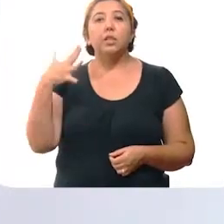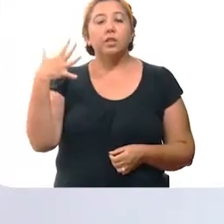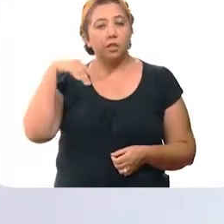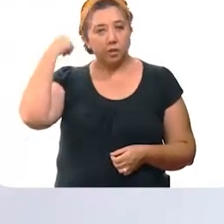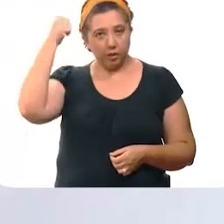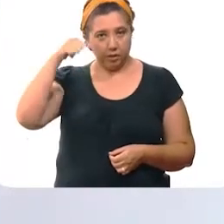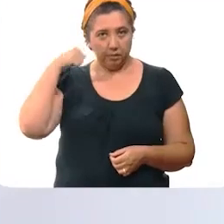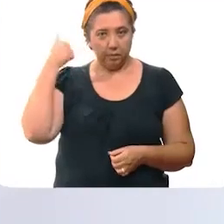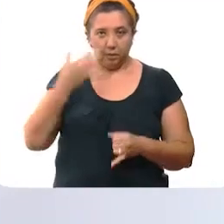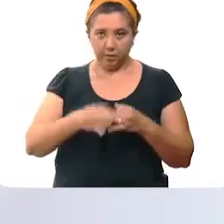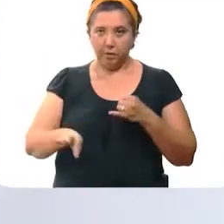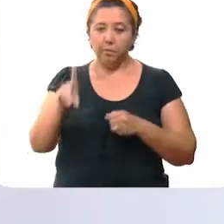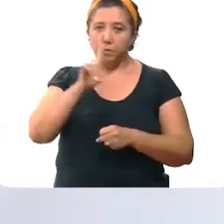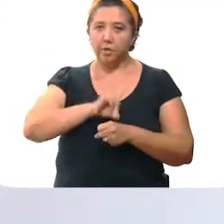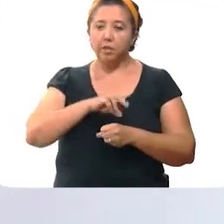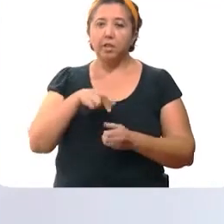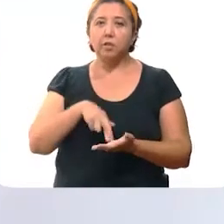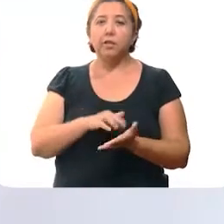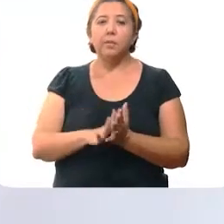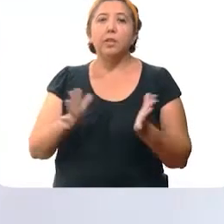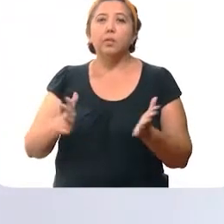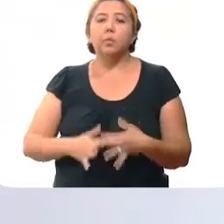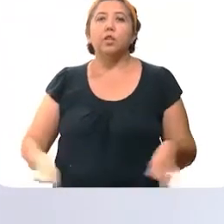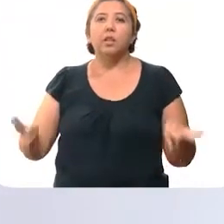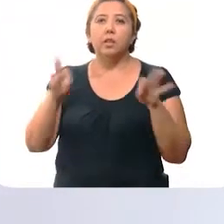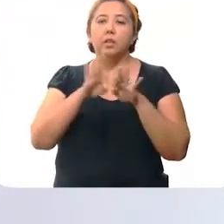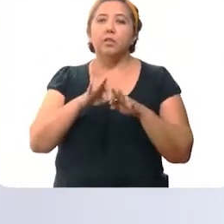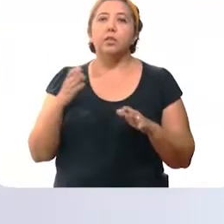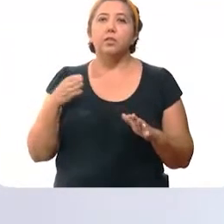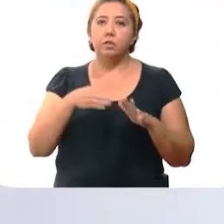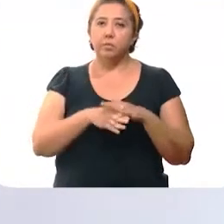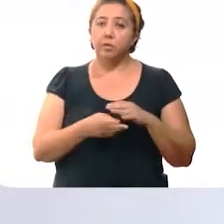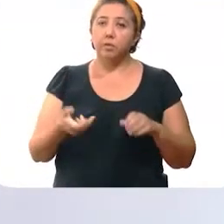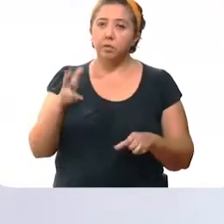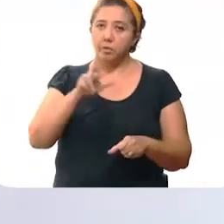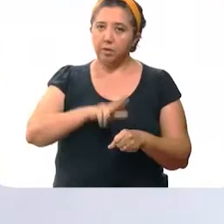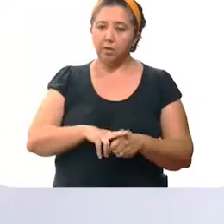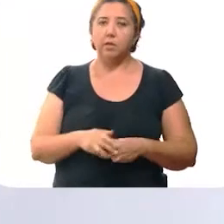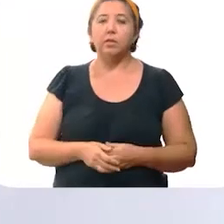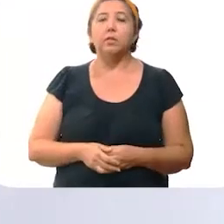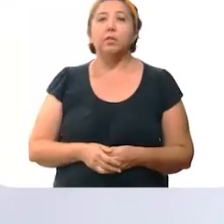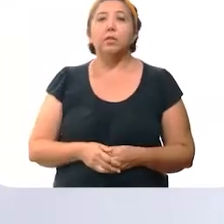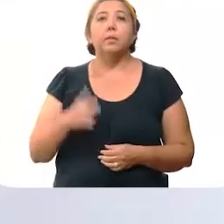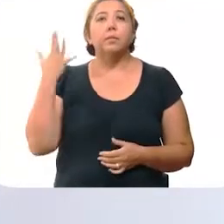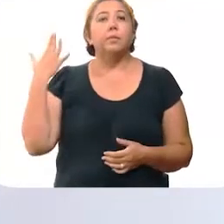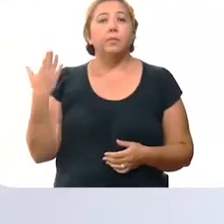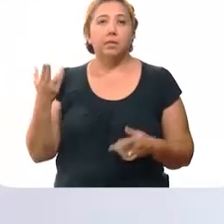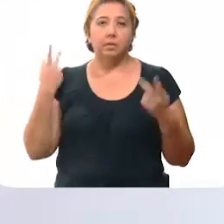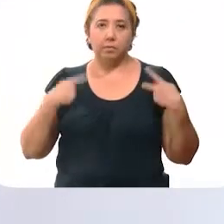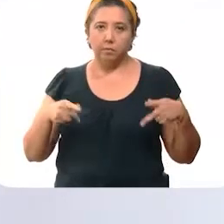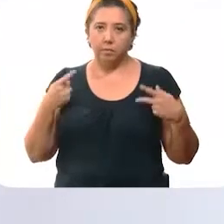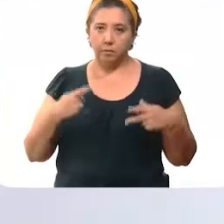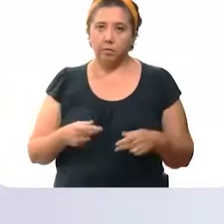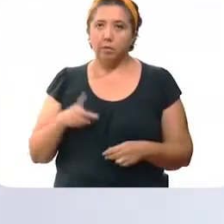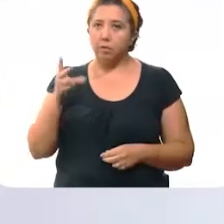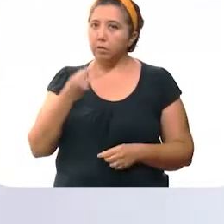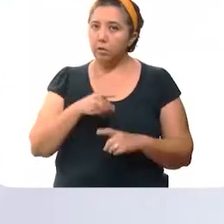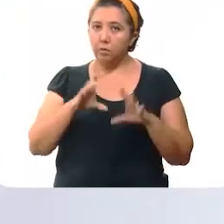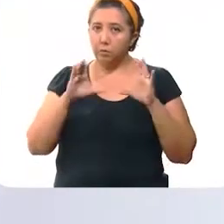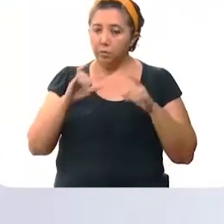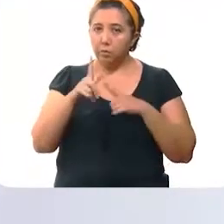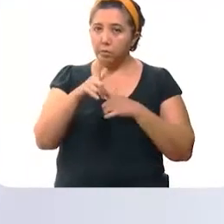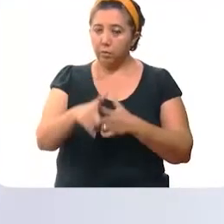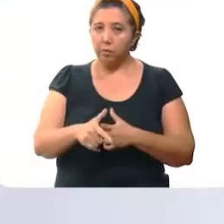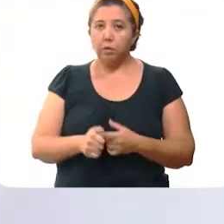5 de abril. En los últimos días se ha registrado un incremento importante en los ingresos hospitalarios, por lo que se pide a la población no bajar la